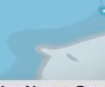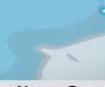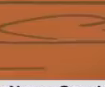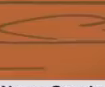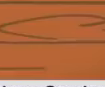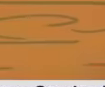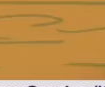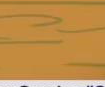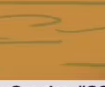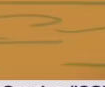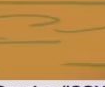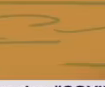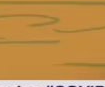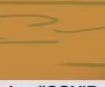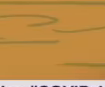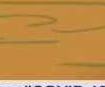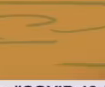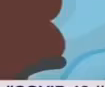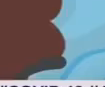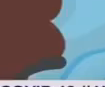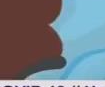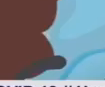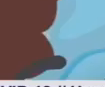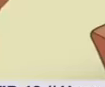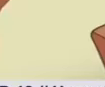Con el debido cuidado y autocuidado de la salud.